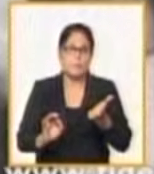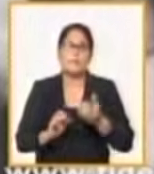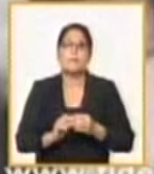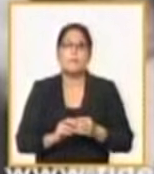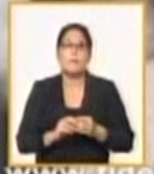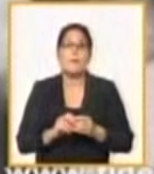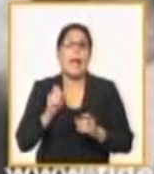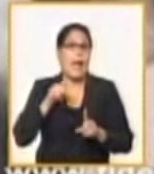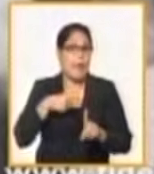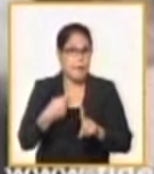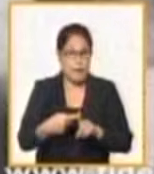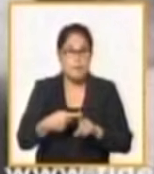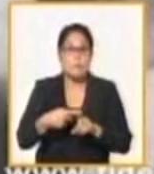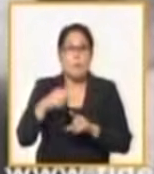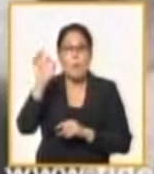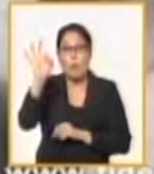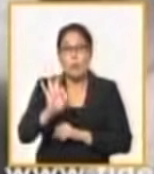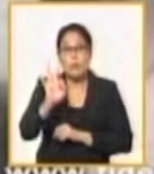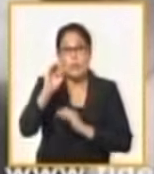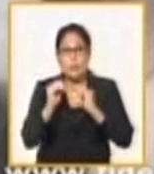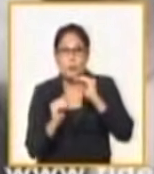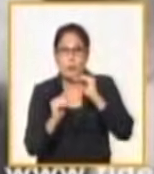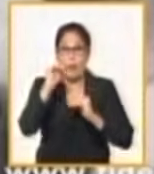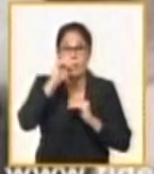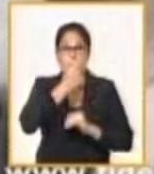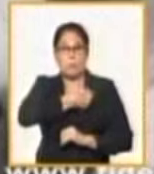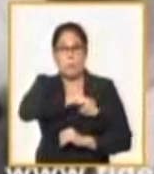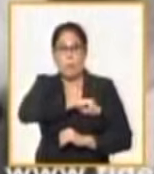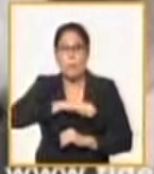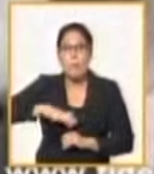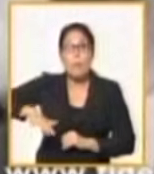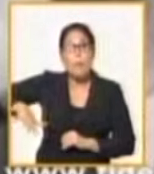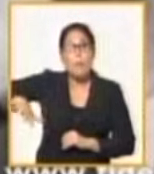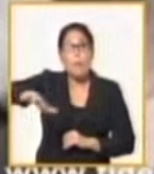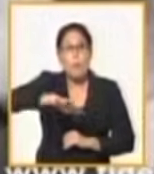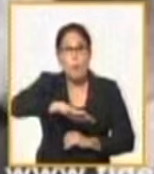también un porcentaje alto del pueblo